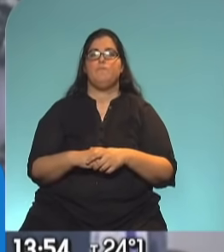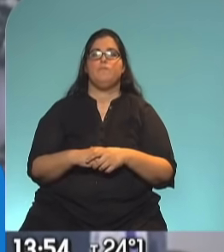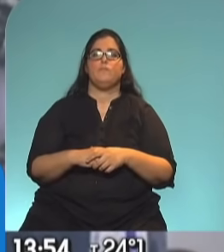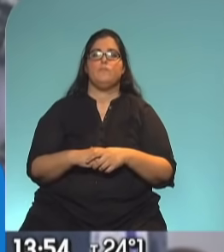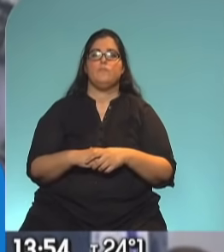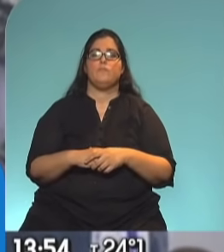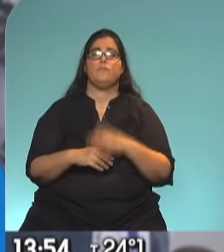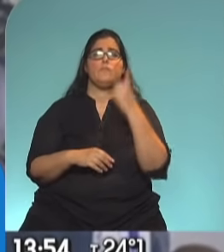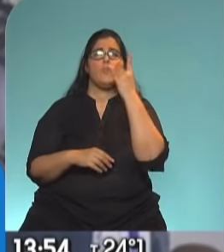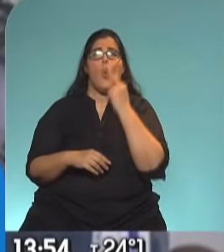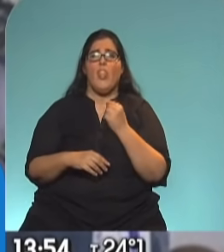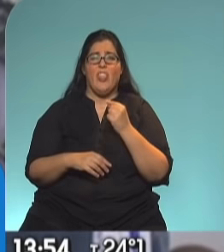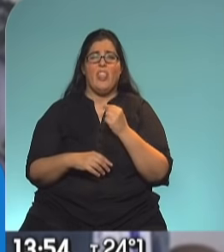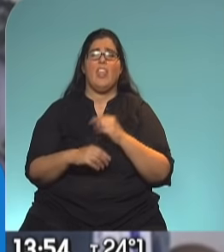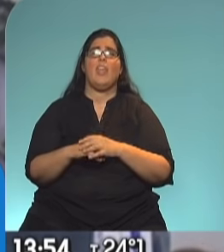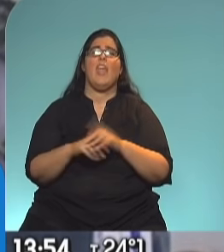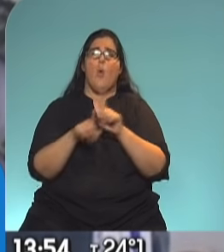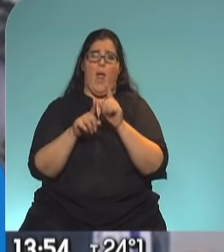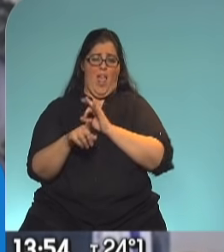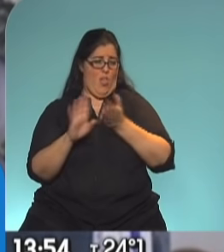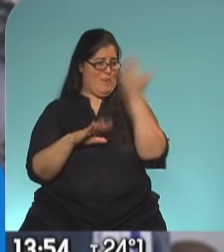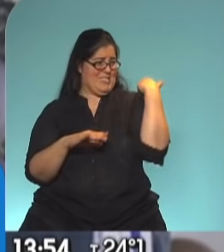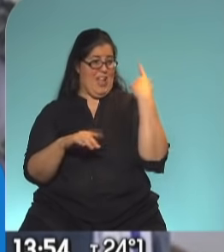Un día, como diría el año pasado,